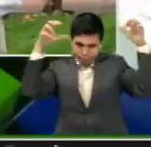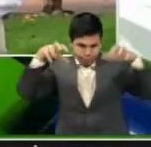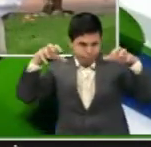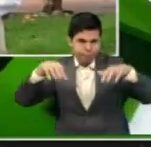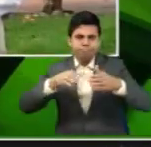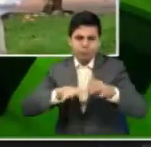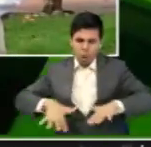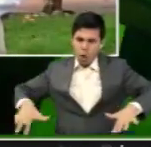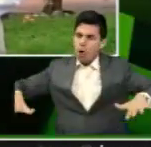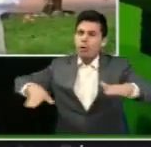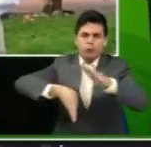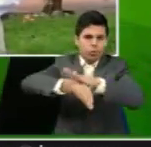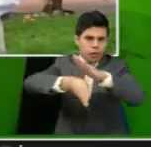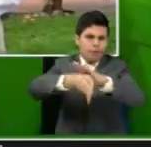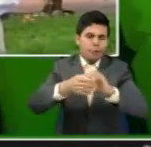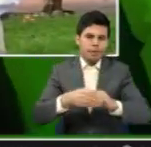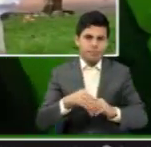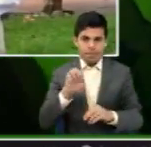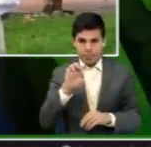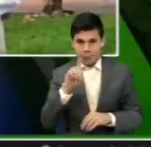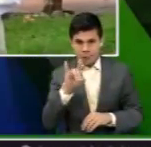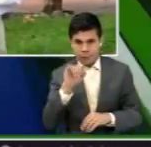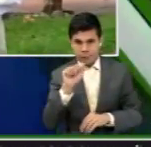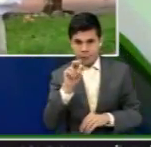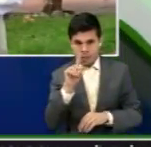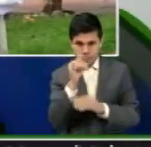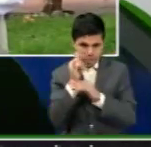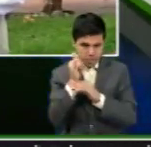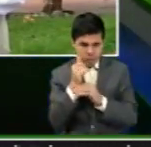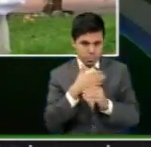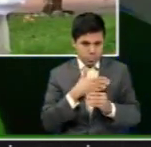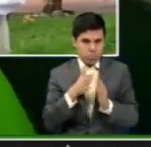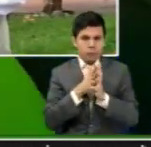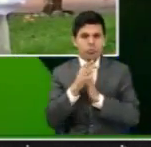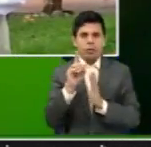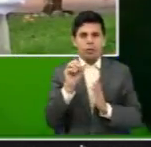región. Con la cámara de Eduard Suárez, les informó para Oriente Noticias, Dolly Xiomara Niño.